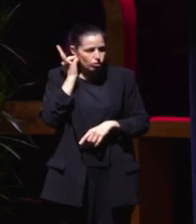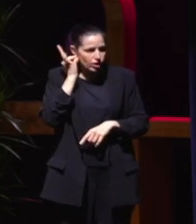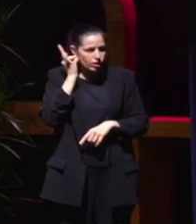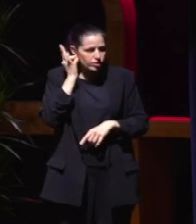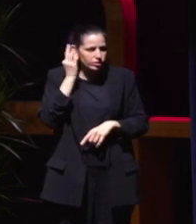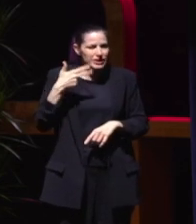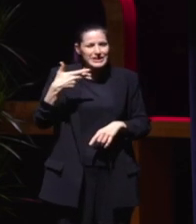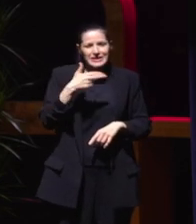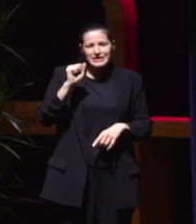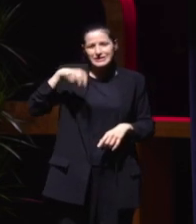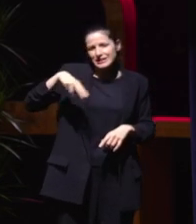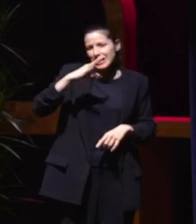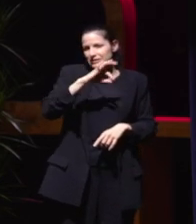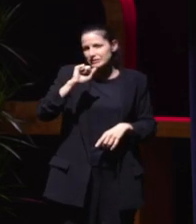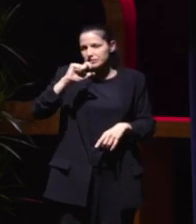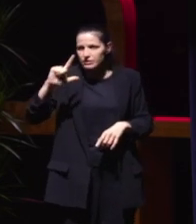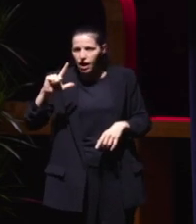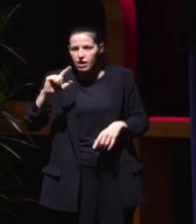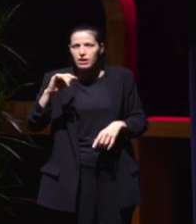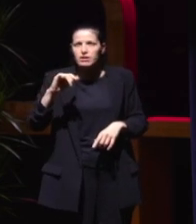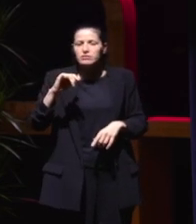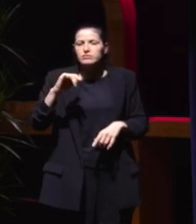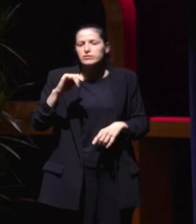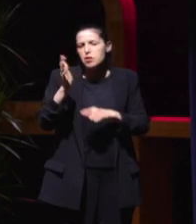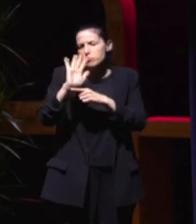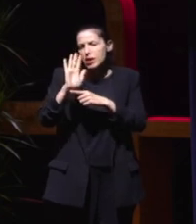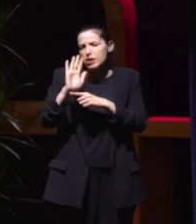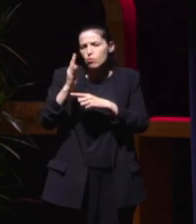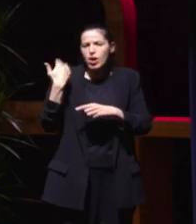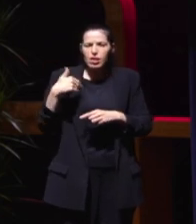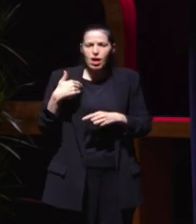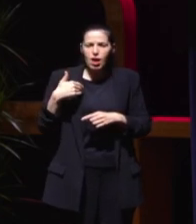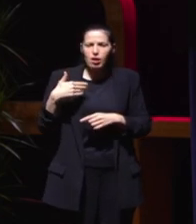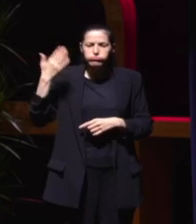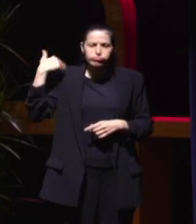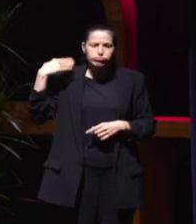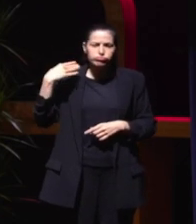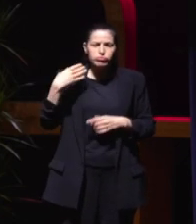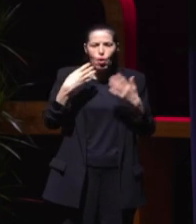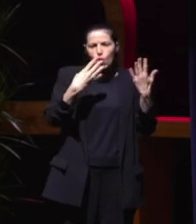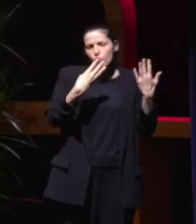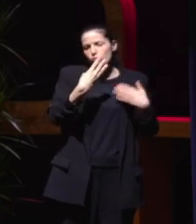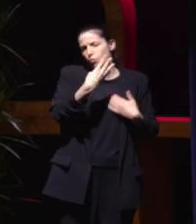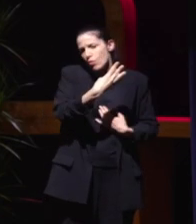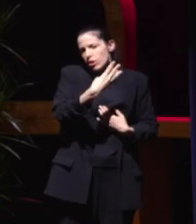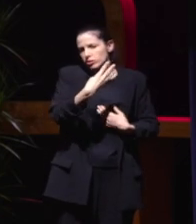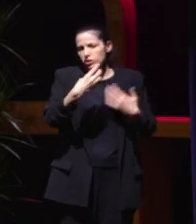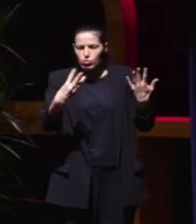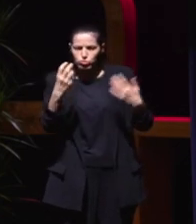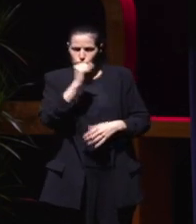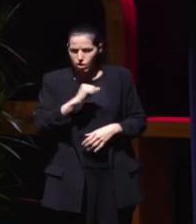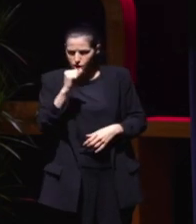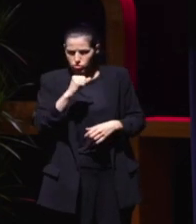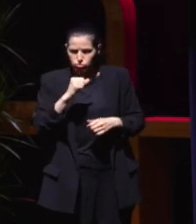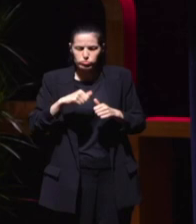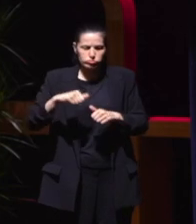Chantal ackerman es una película que tiene 48 años ya en Disney que es una película sobre cómo tres días en la